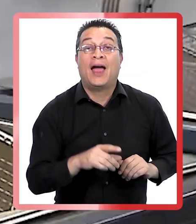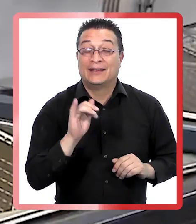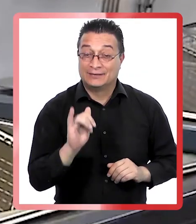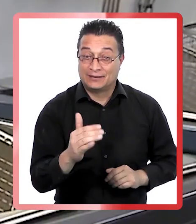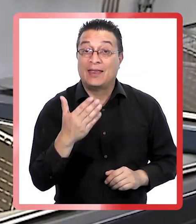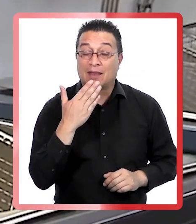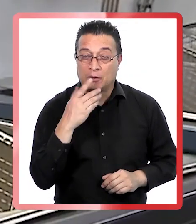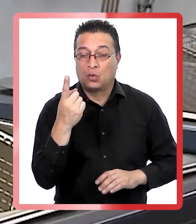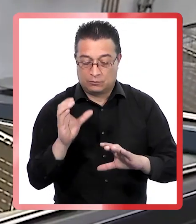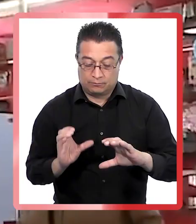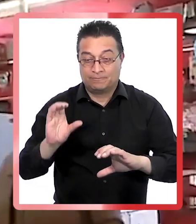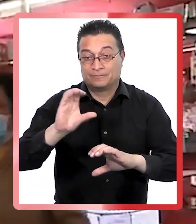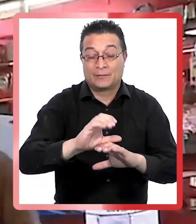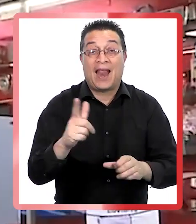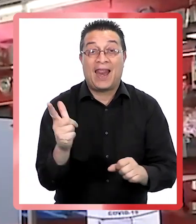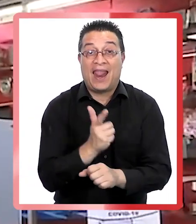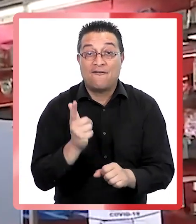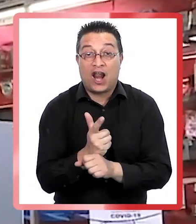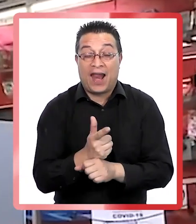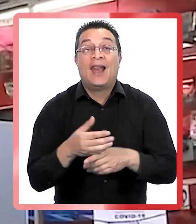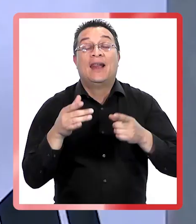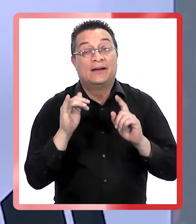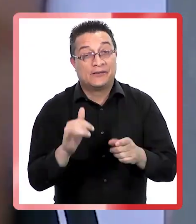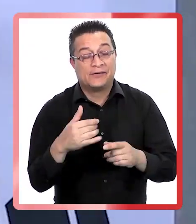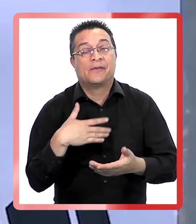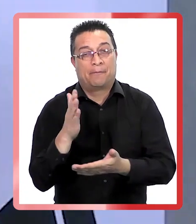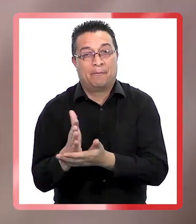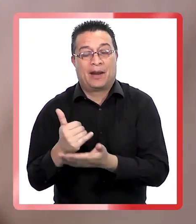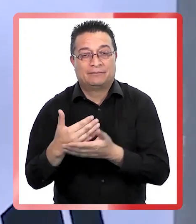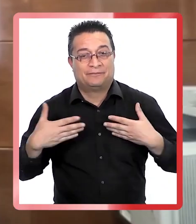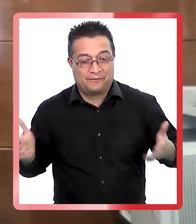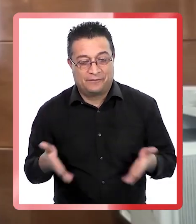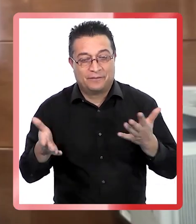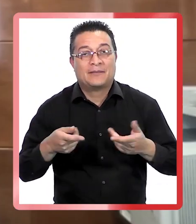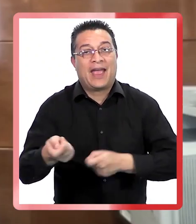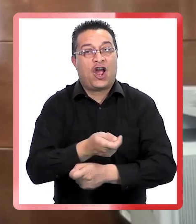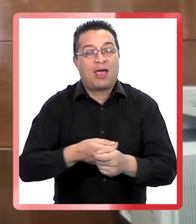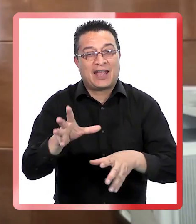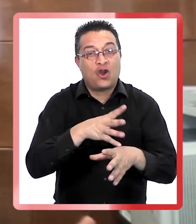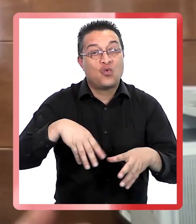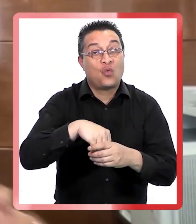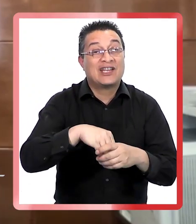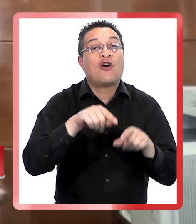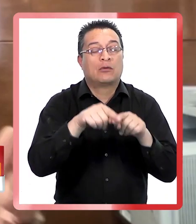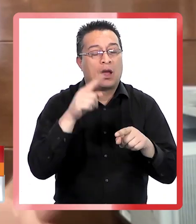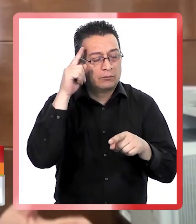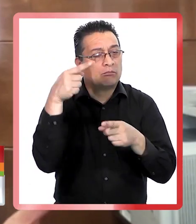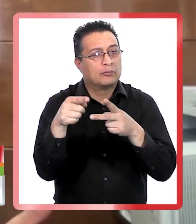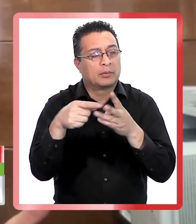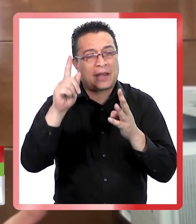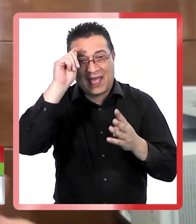Por eso hay, por un lado, subsidios laborales. El plan de recuperación económica inclusiva establece varias de